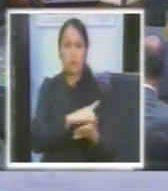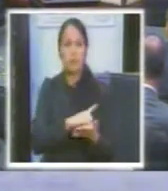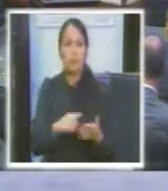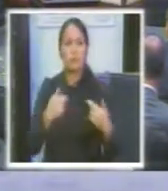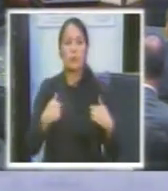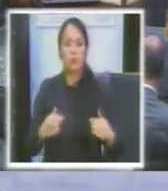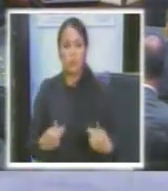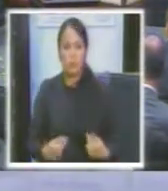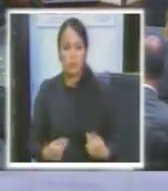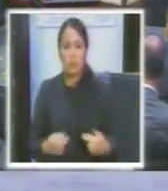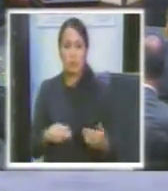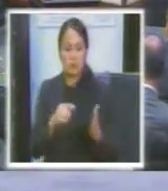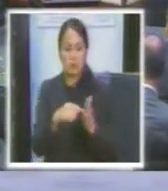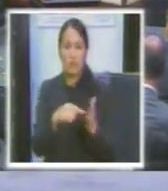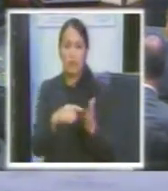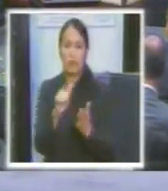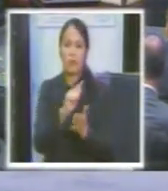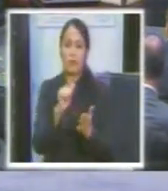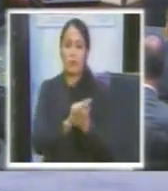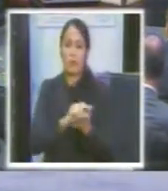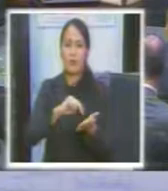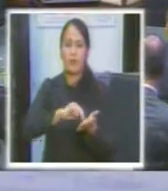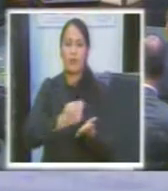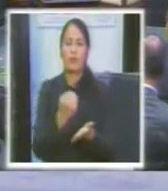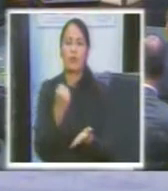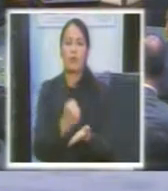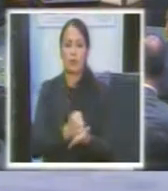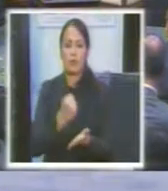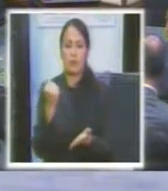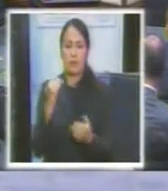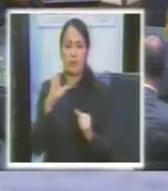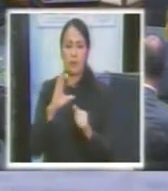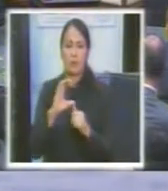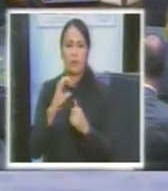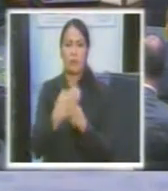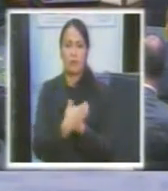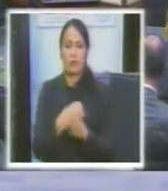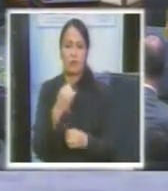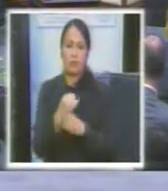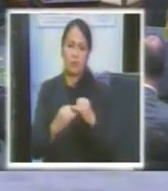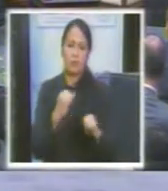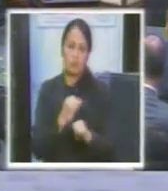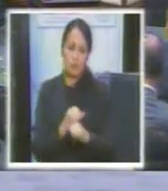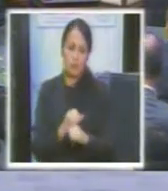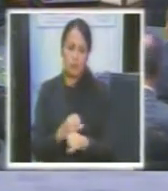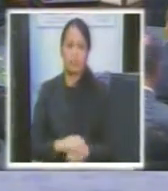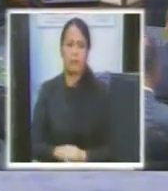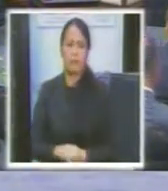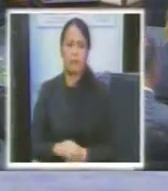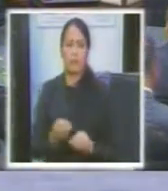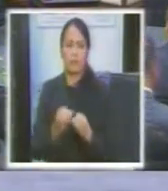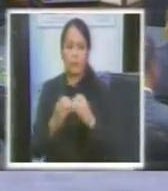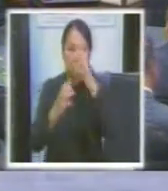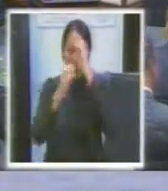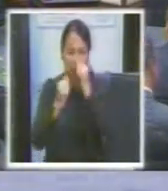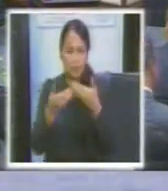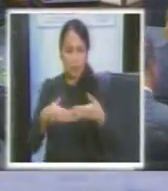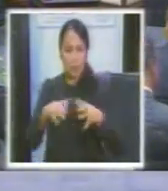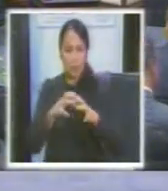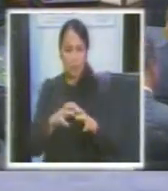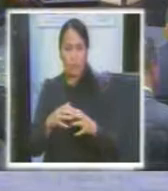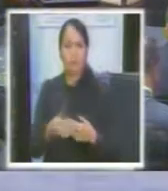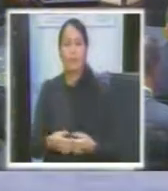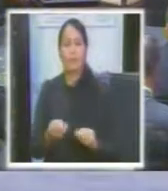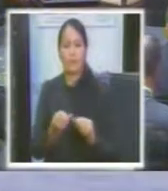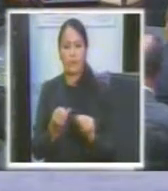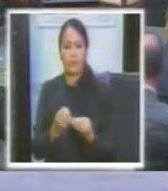un instrumento que ya está ratificado ante la comunidad internacional. El acuerdo global entre México y la Unión Europea